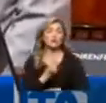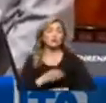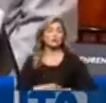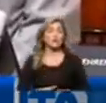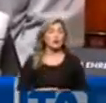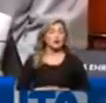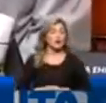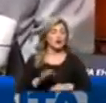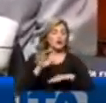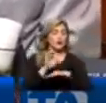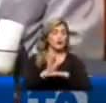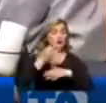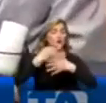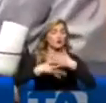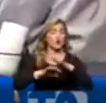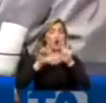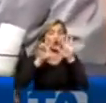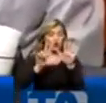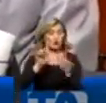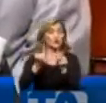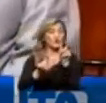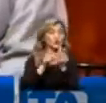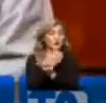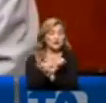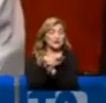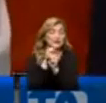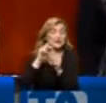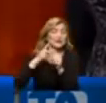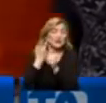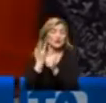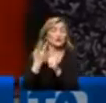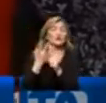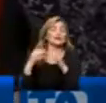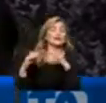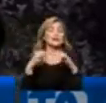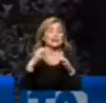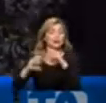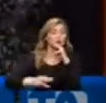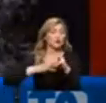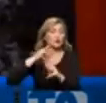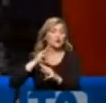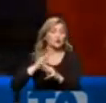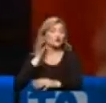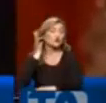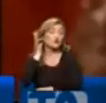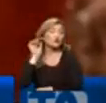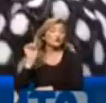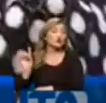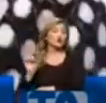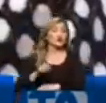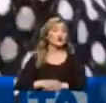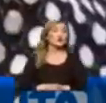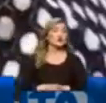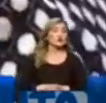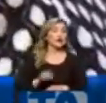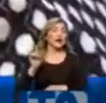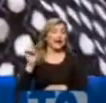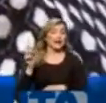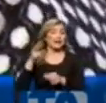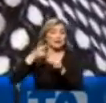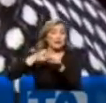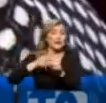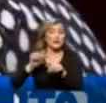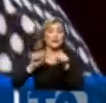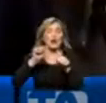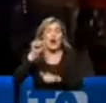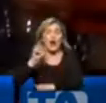Ecuador hay 8 sobrevivientes de lo que sucedió en la Segunda Guerra Mundial. Una de ellos es Gerti. Ella estuvo en Auschwitz,